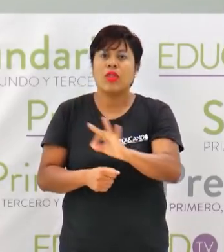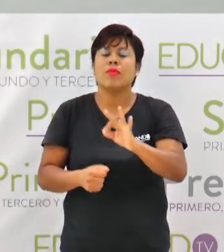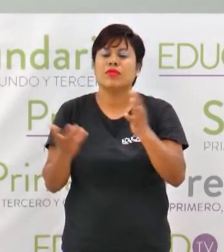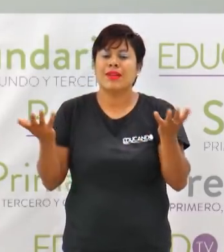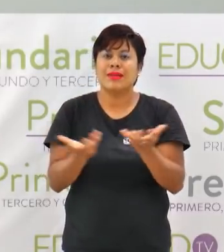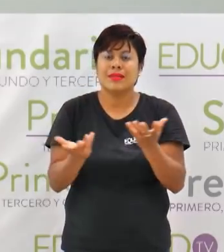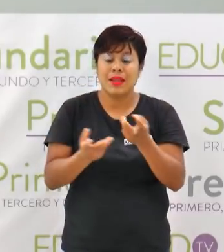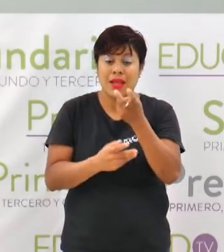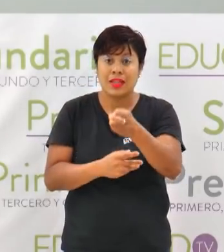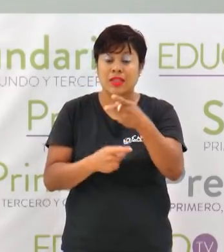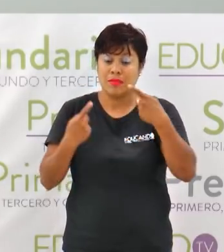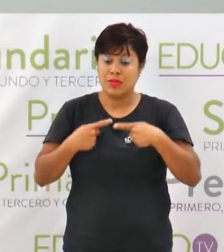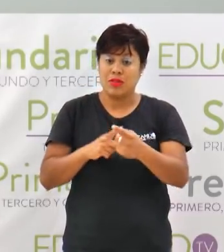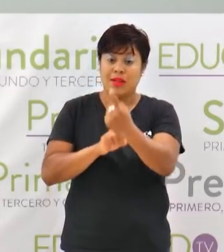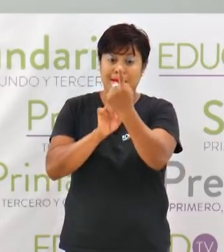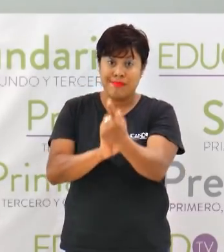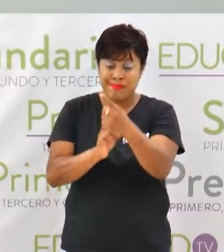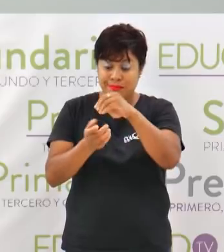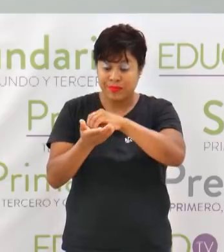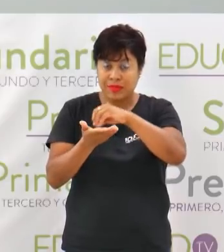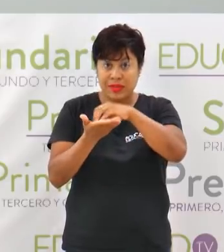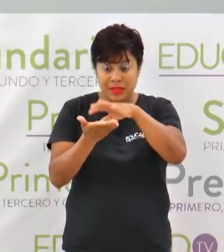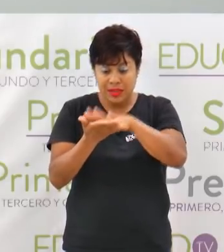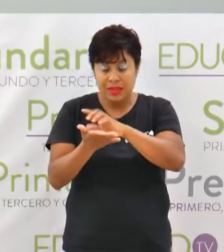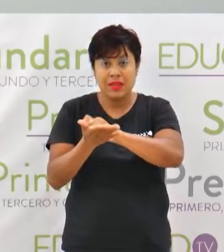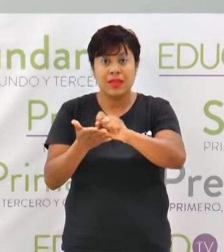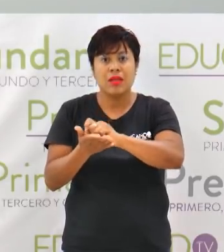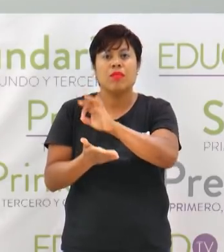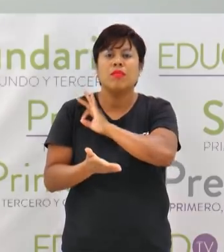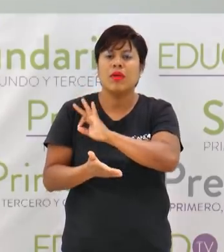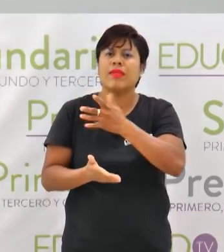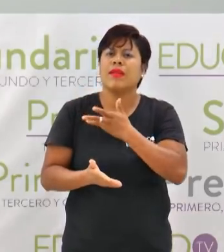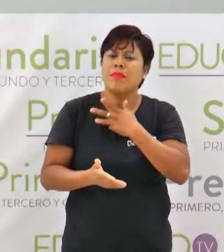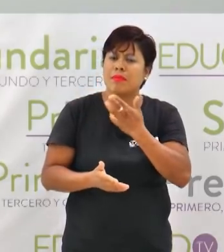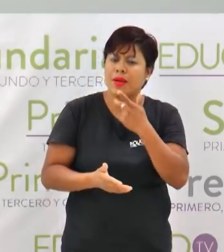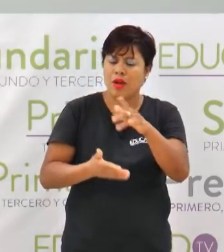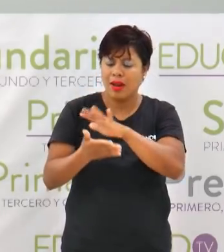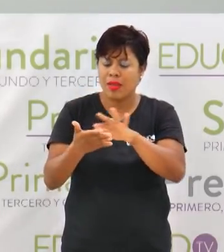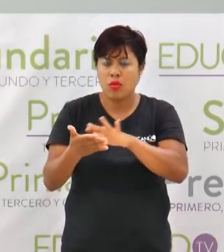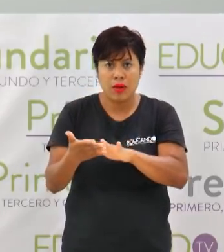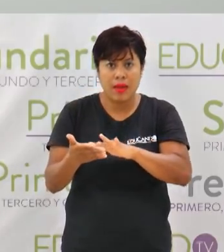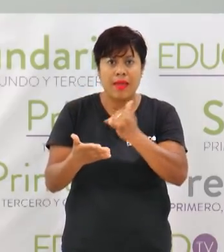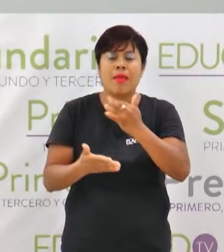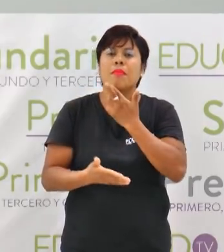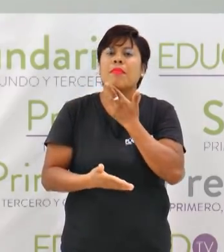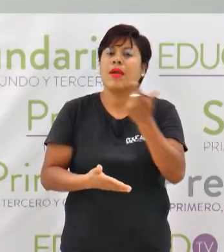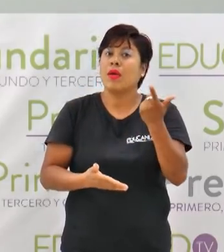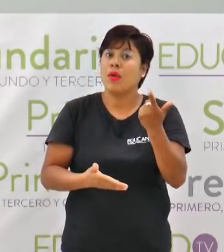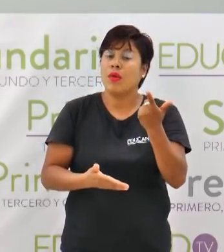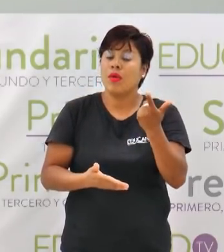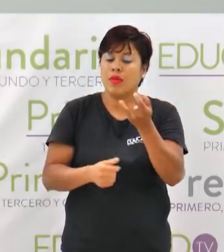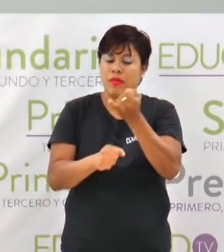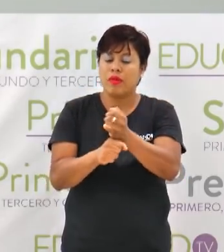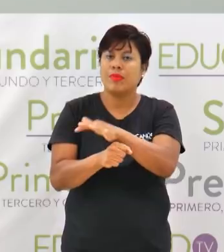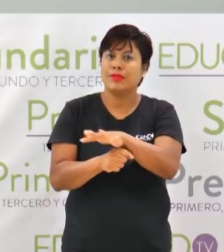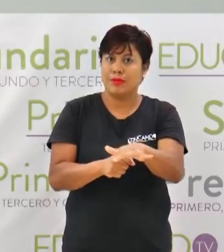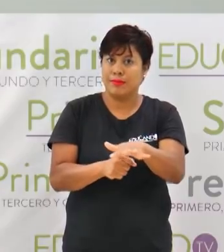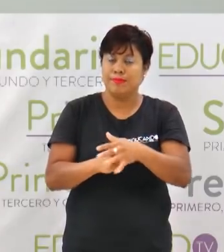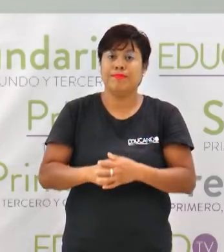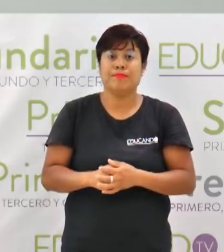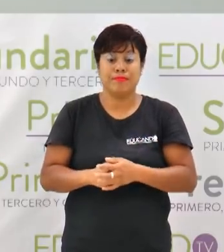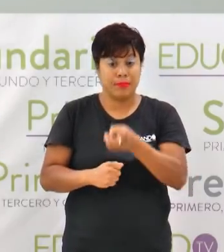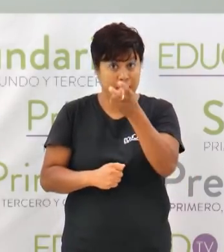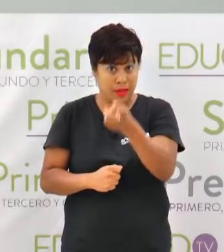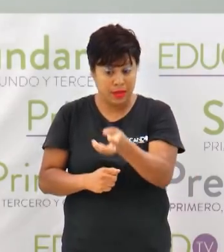poder hacer que nuestro receptor de información escrita pueda tener una mejor lectura y sobre todo una mejor